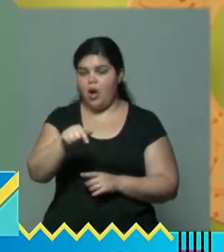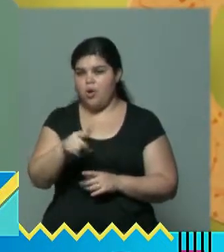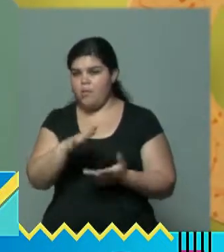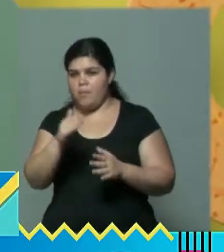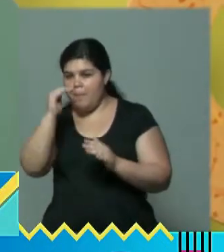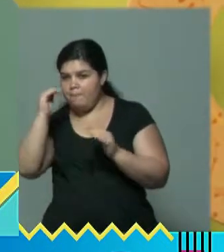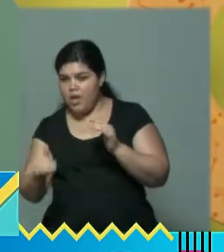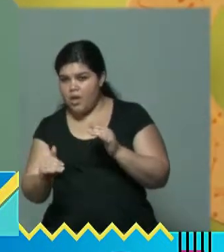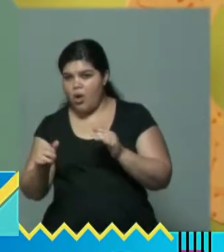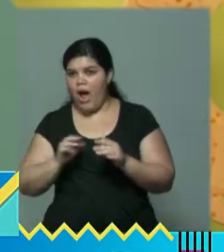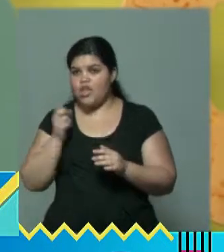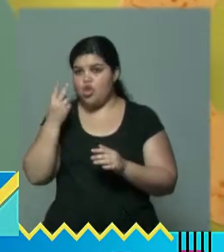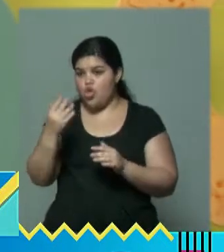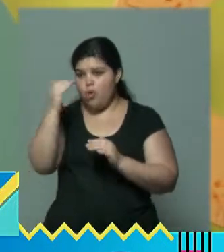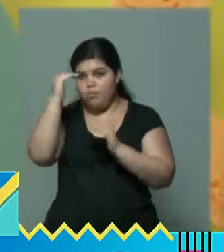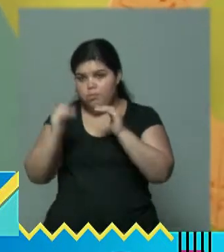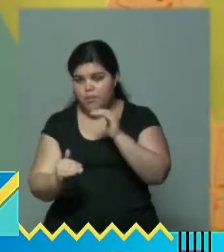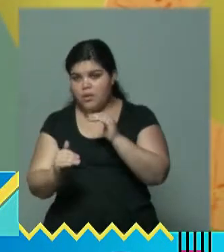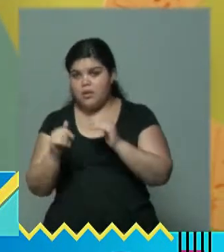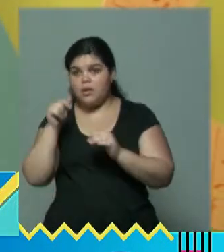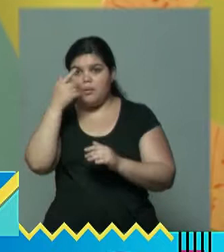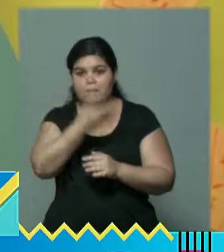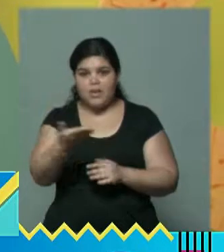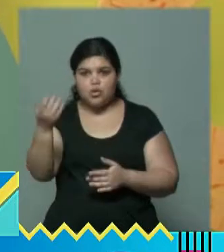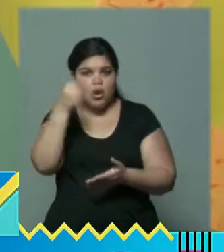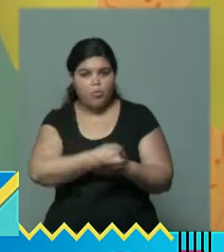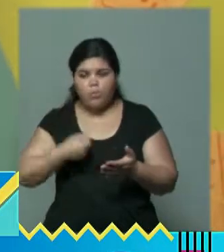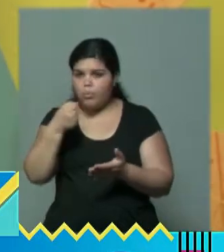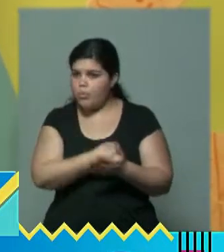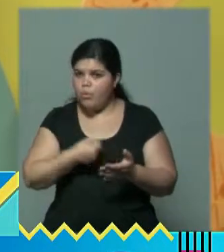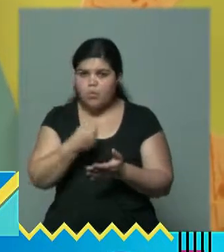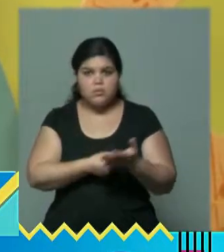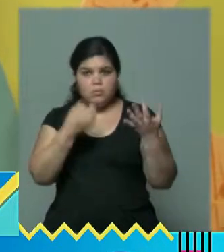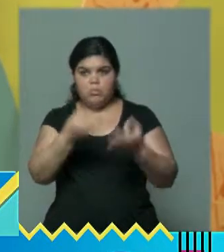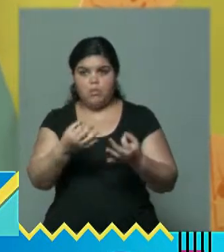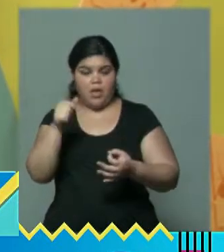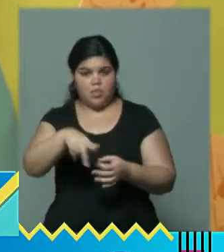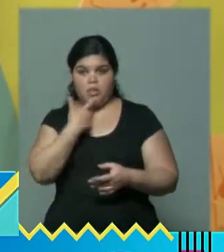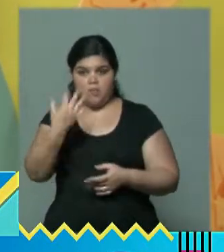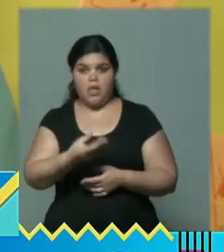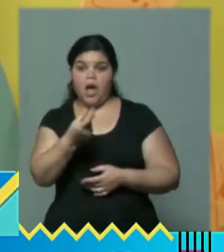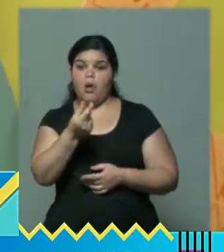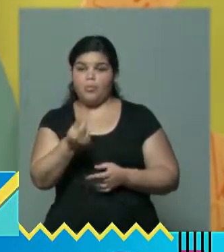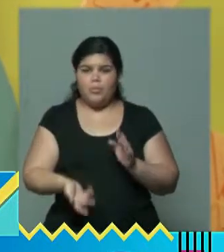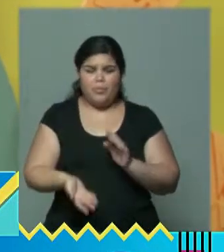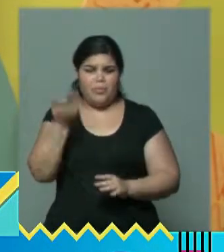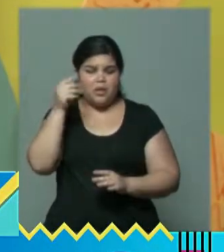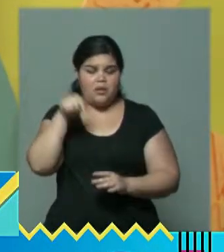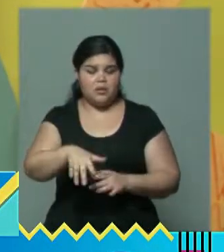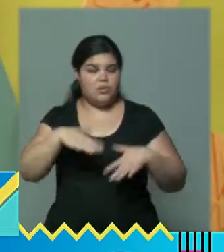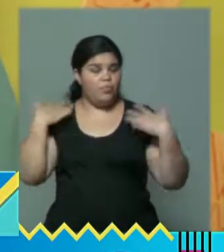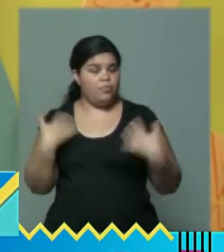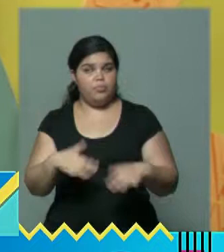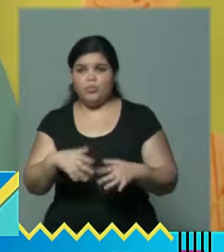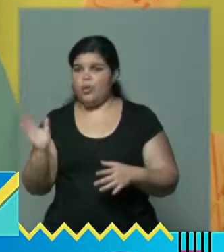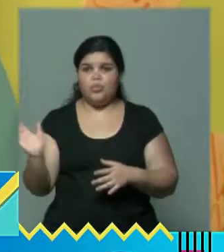en los últimos 2 años. Se ha hecho un esfuerzo enorme. La gente ha hecho un esfuerzo enorme. Y bueno, con estos tarifazos realmente han sido muy duros. A todos nos cuesta